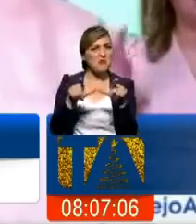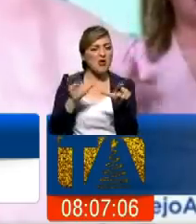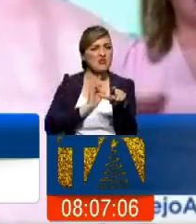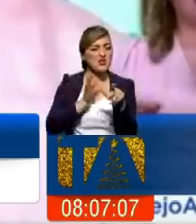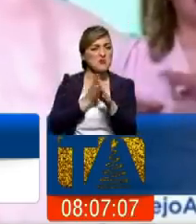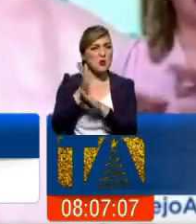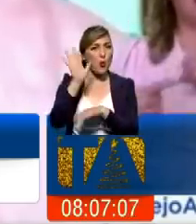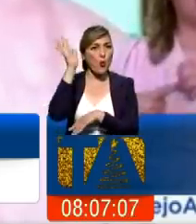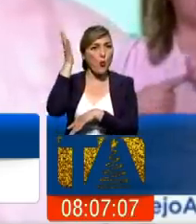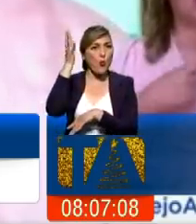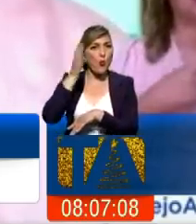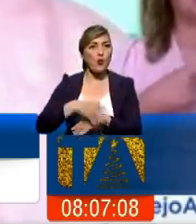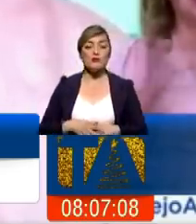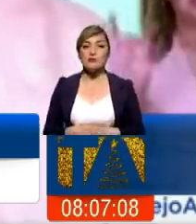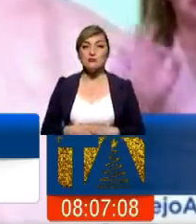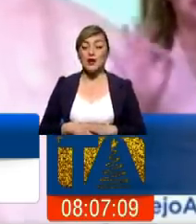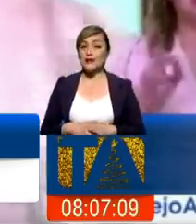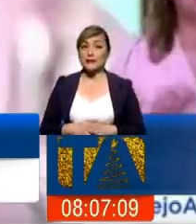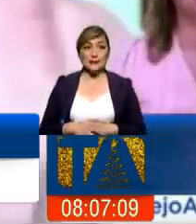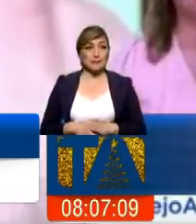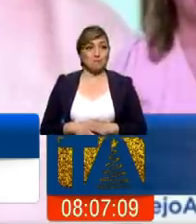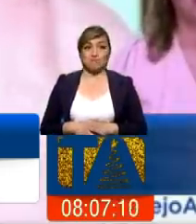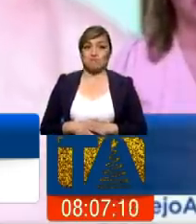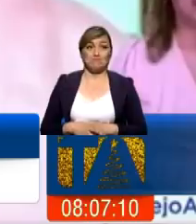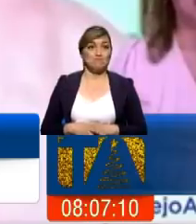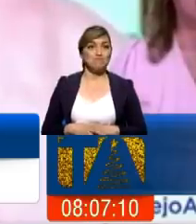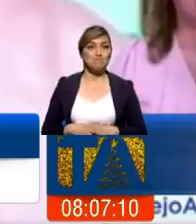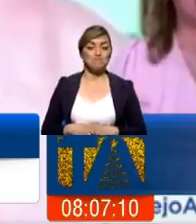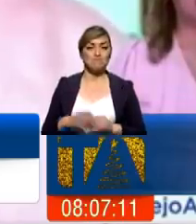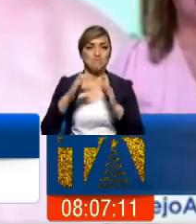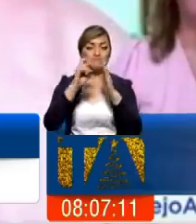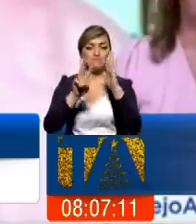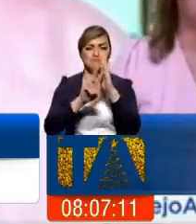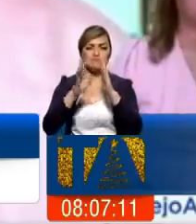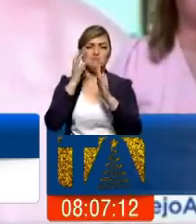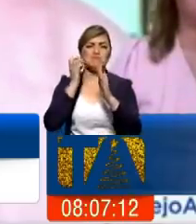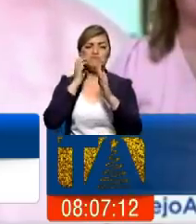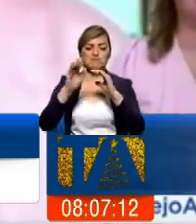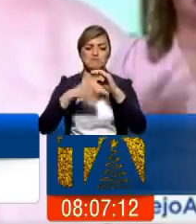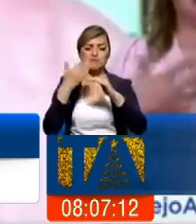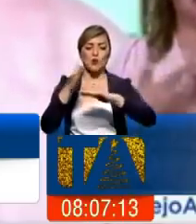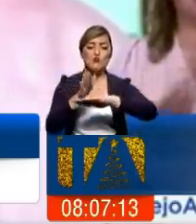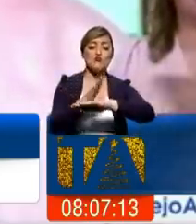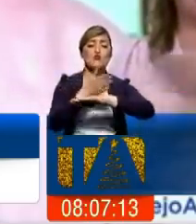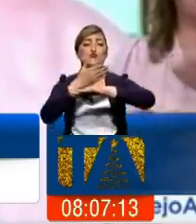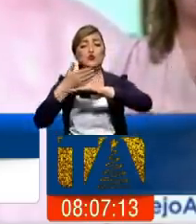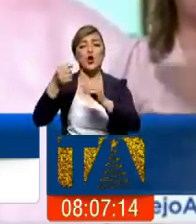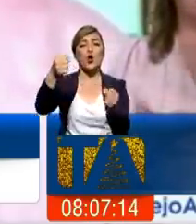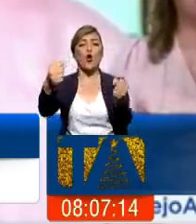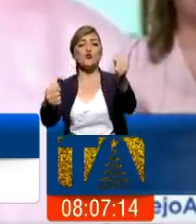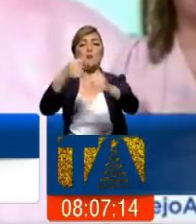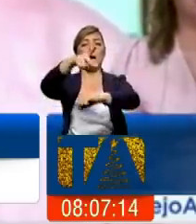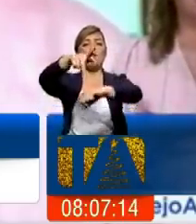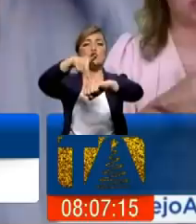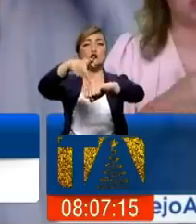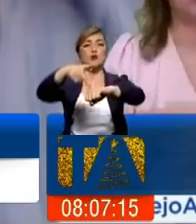técnico especializado. Por el contrario, su experiencia, dice el currículum que nos enviaron, esté vinculada a la música y es además conductor